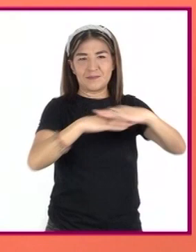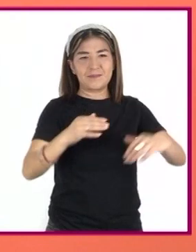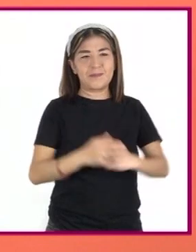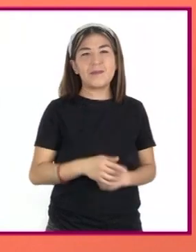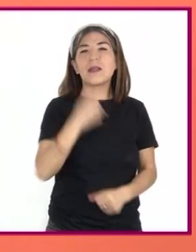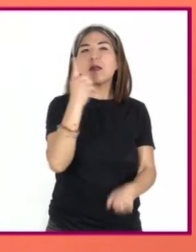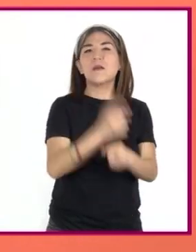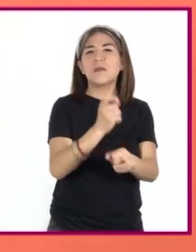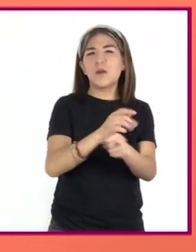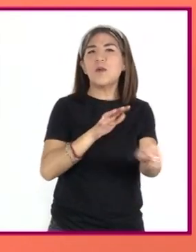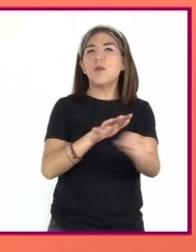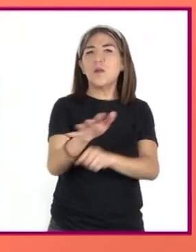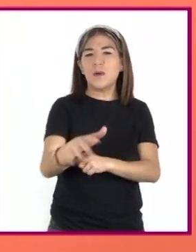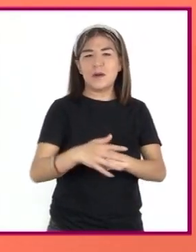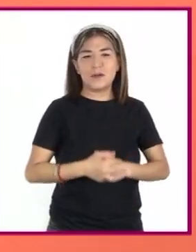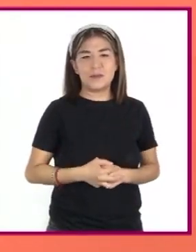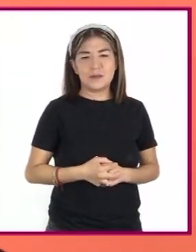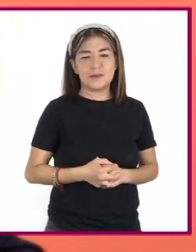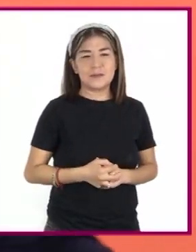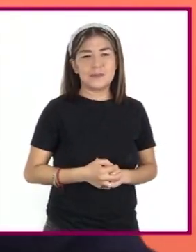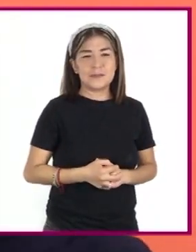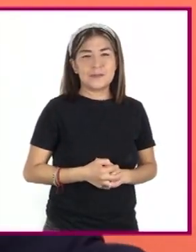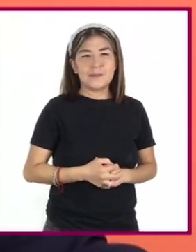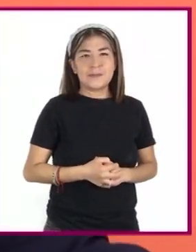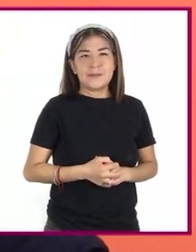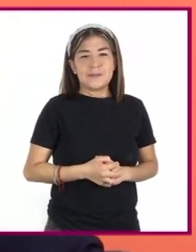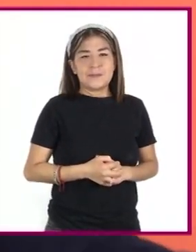que tenemos menciona: